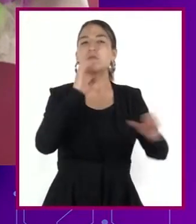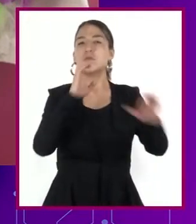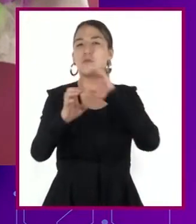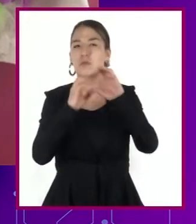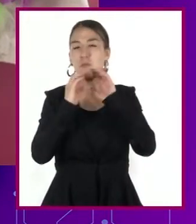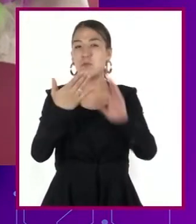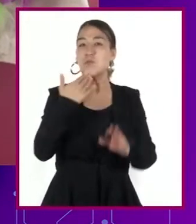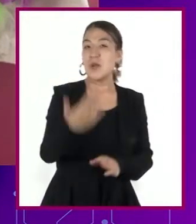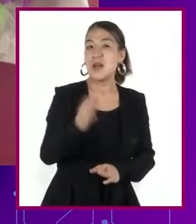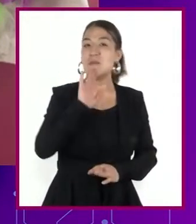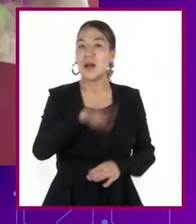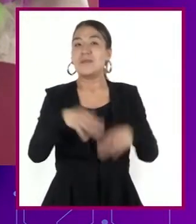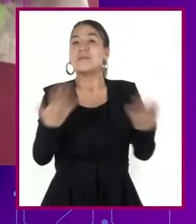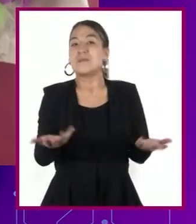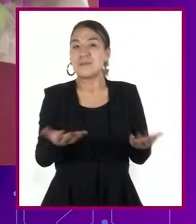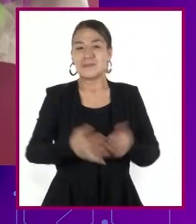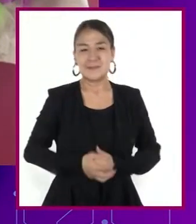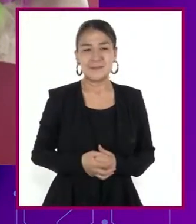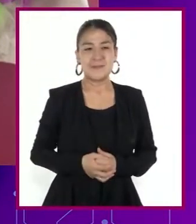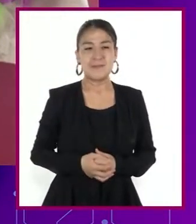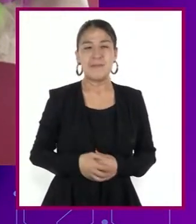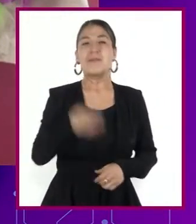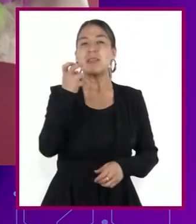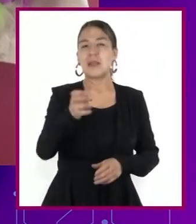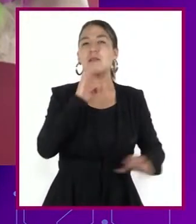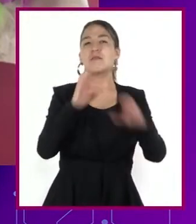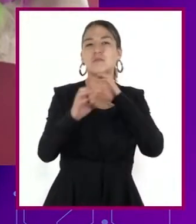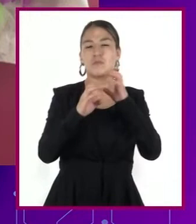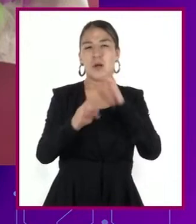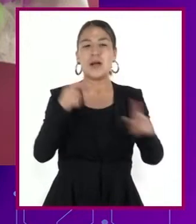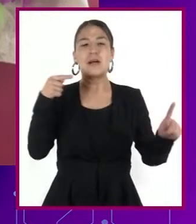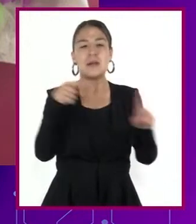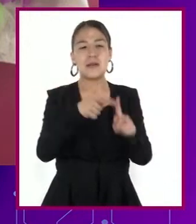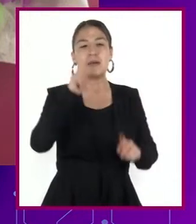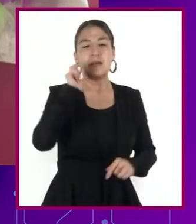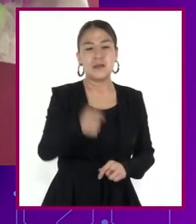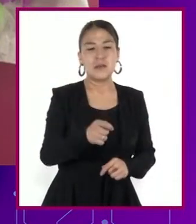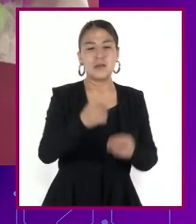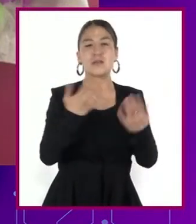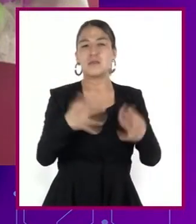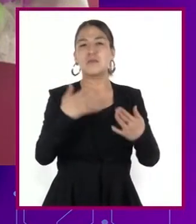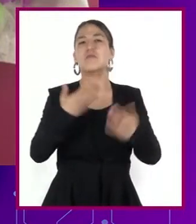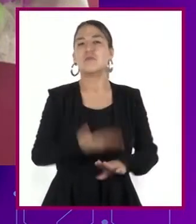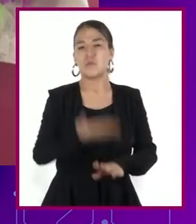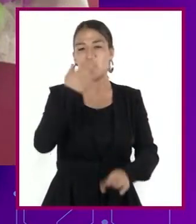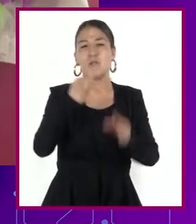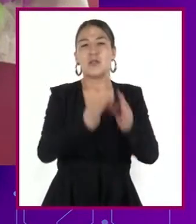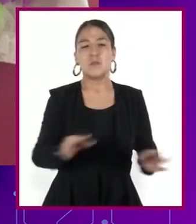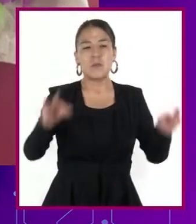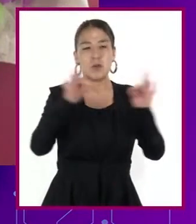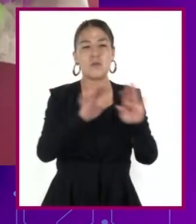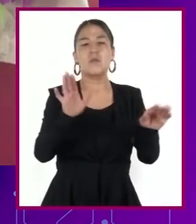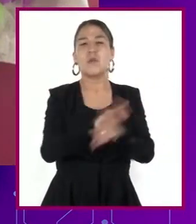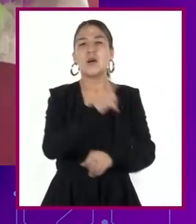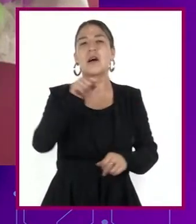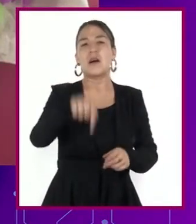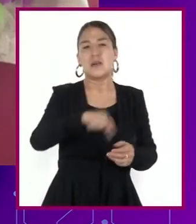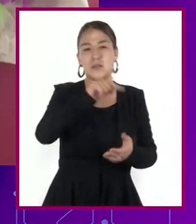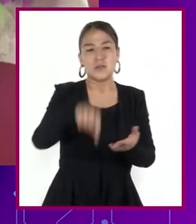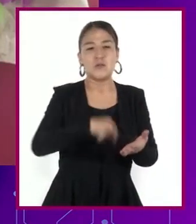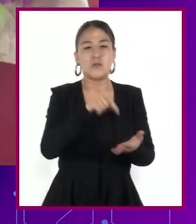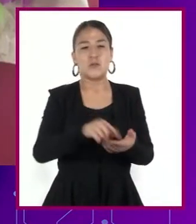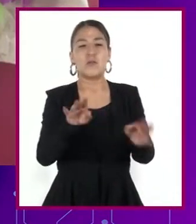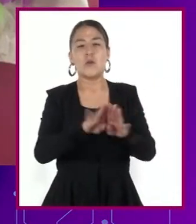comunicación? La comunicación asertiva es muy importante, ya que engloba un conjunto